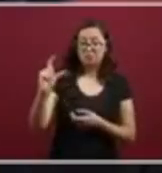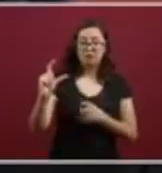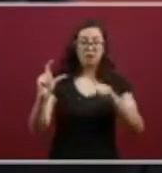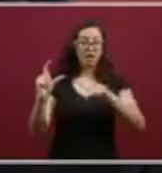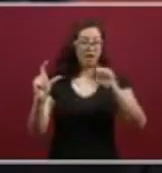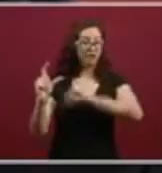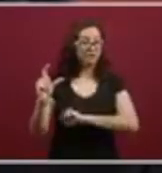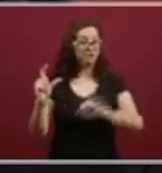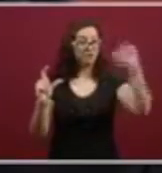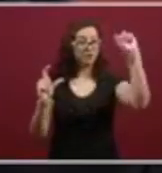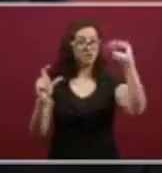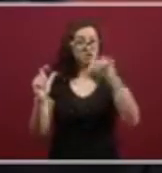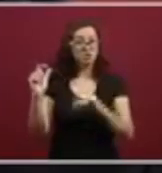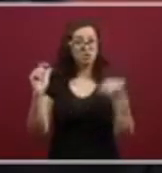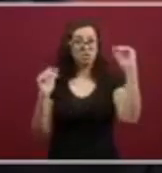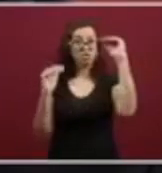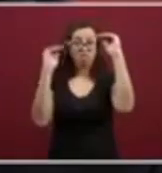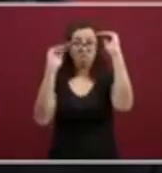La regla es